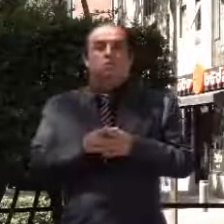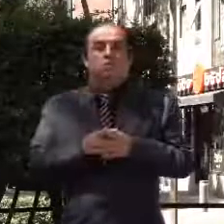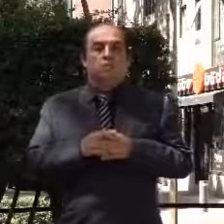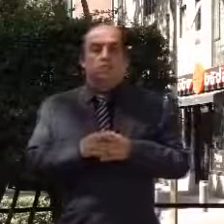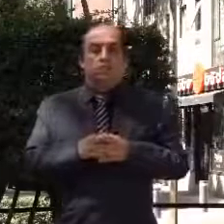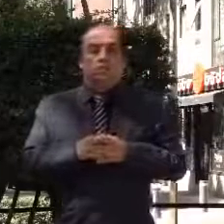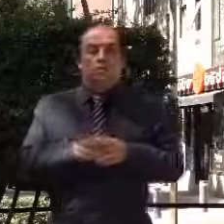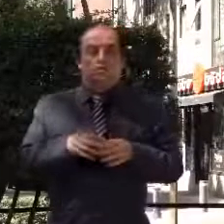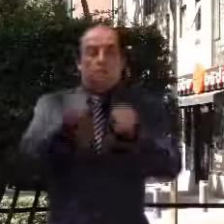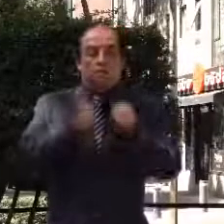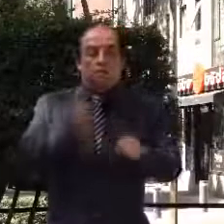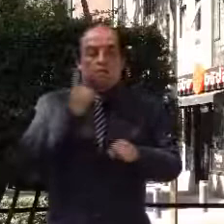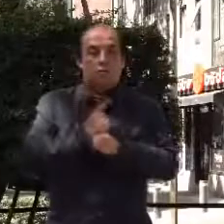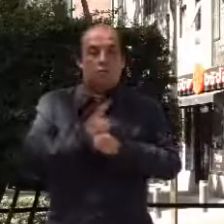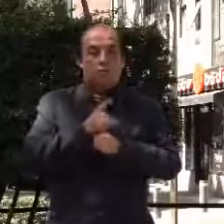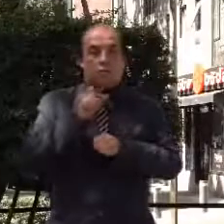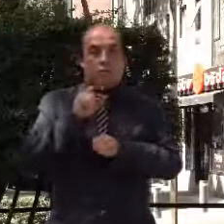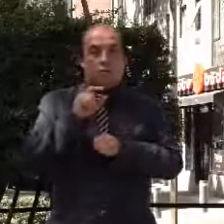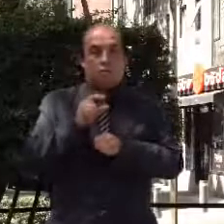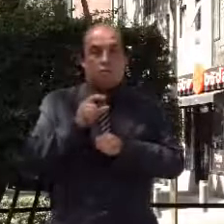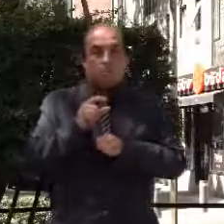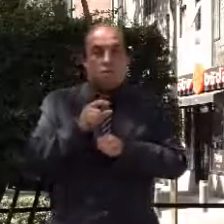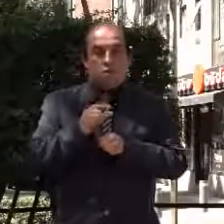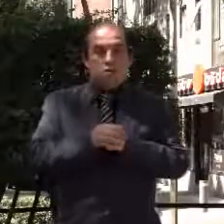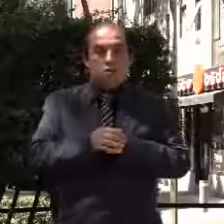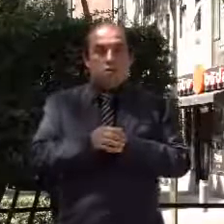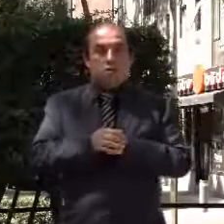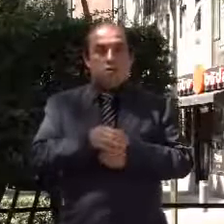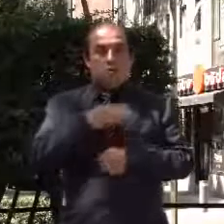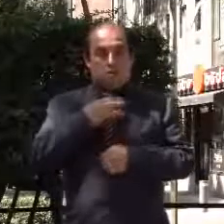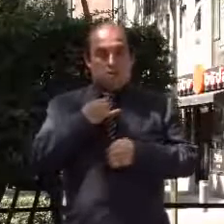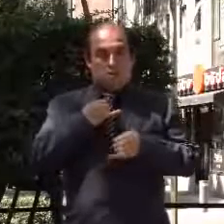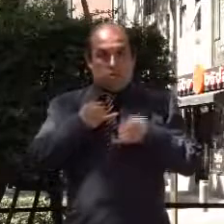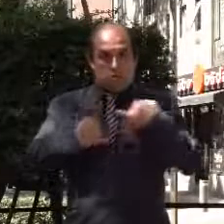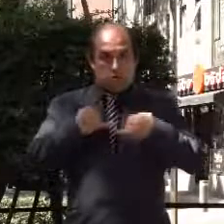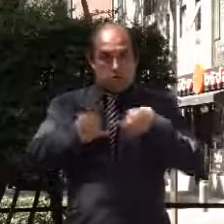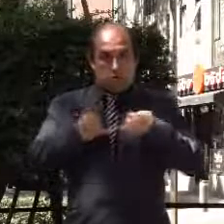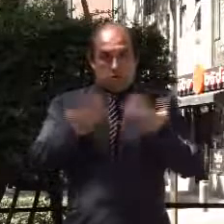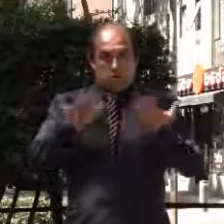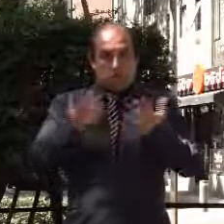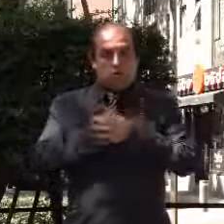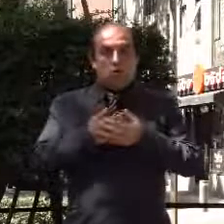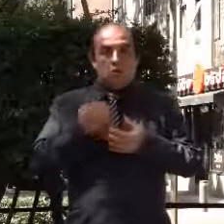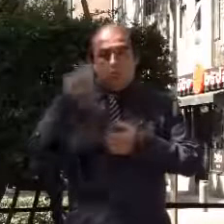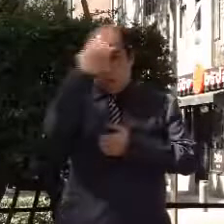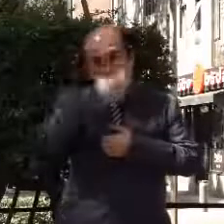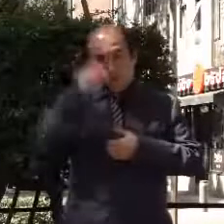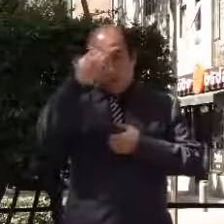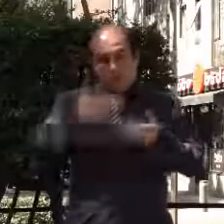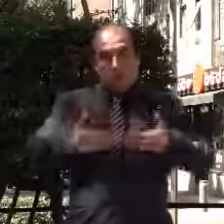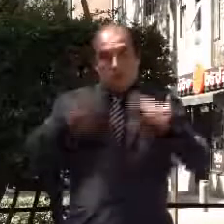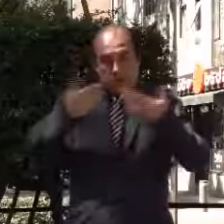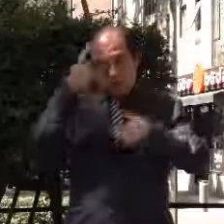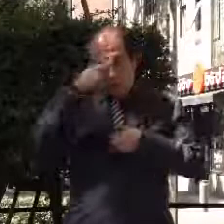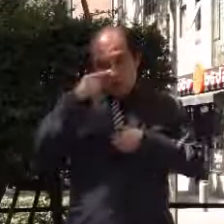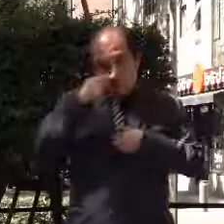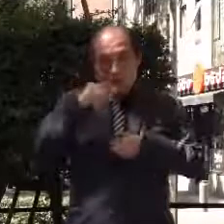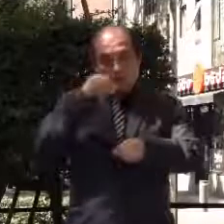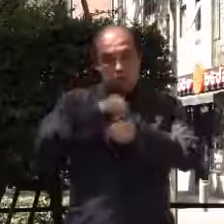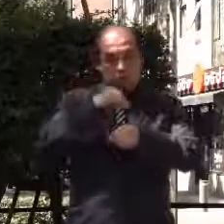de seguridad y procuración de justicia, ¿pasaron los exámenes de confianza para ocupar los cargos que tienen?